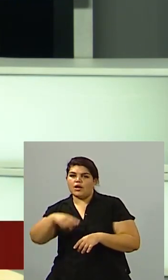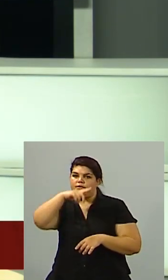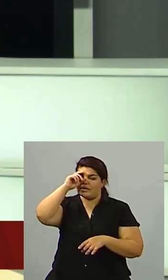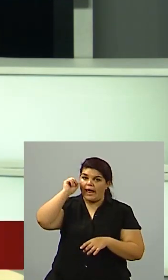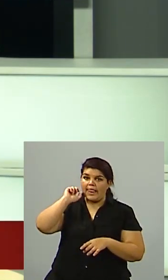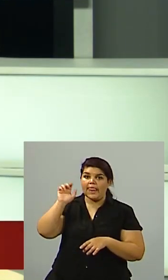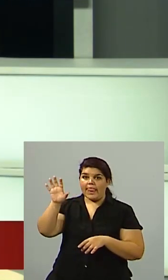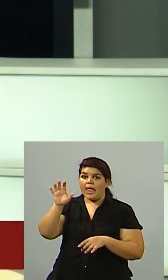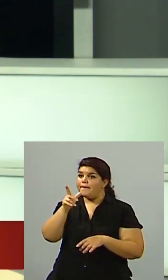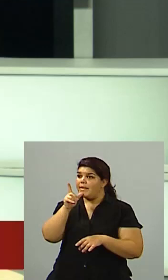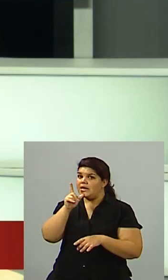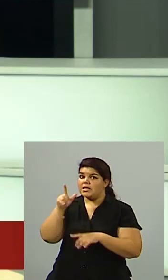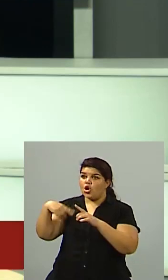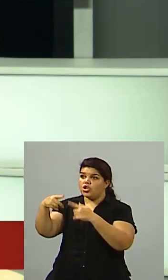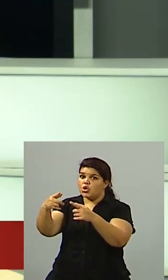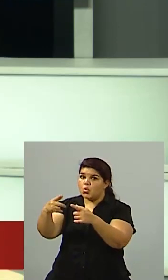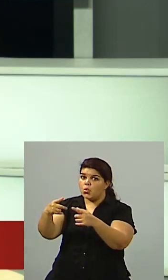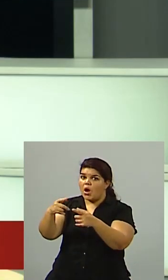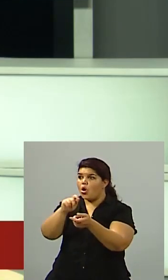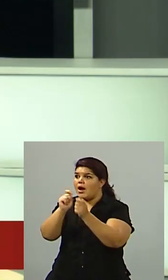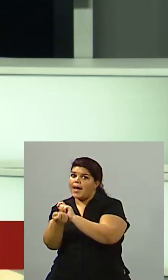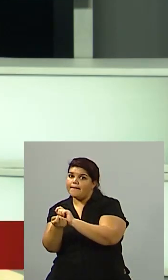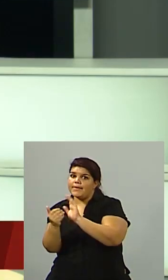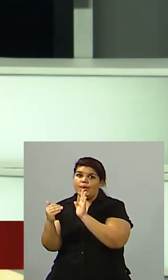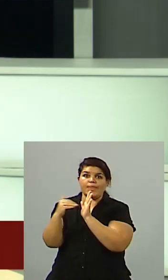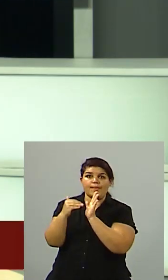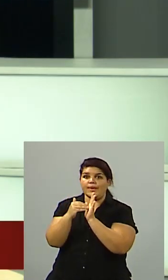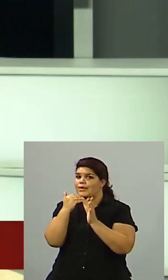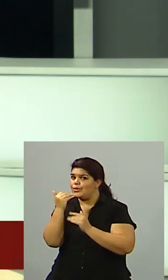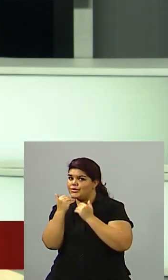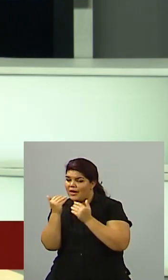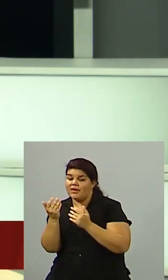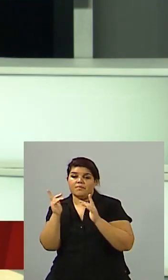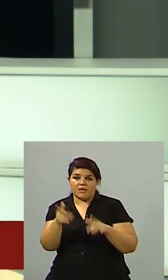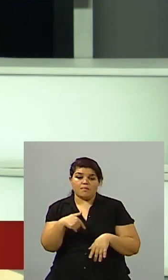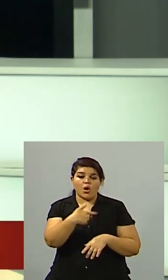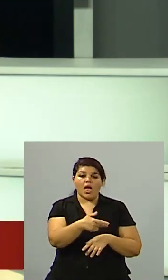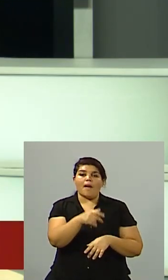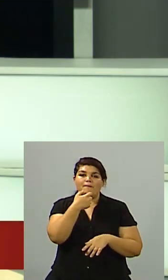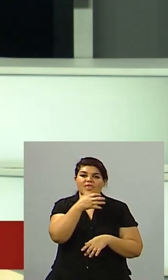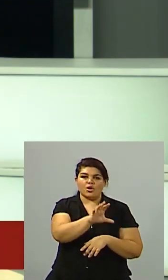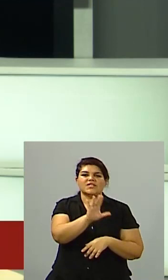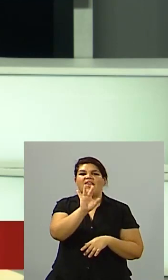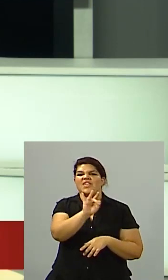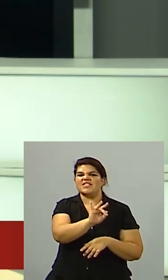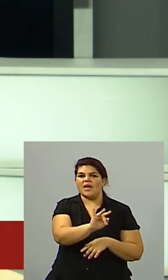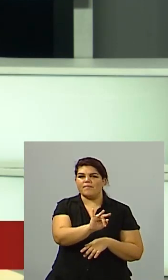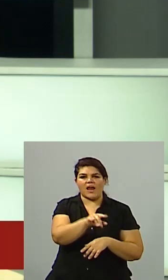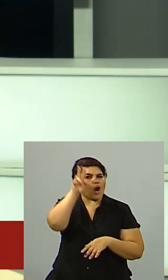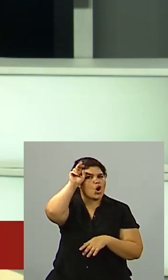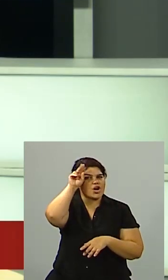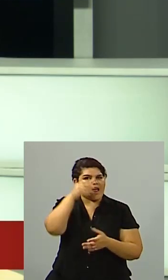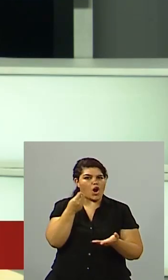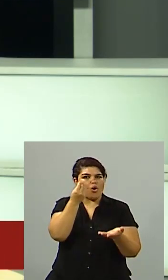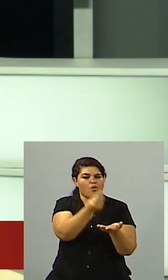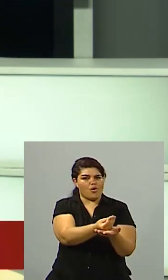continuidad, algo que sí ya está claro va a suceder en la provincia de Mendoza porque en diciembre asumirá Cornejo. Le vamos a preguntar, por supuesto, a Mauro